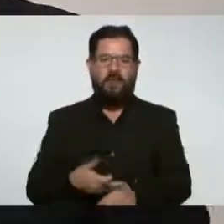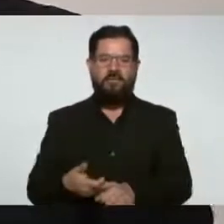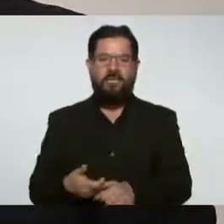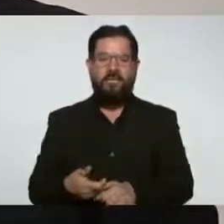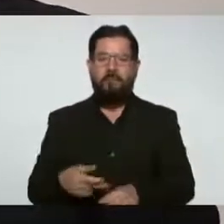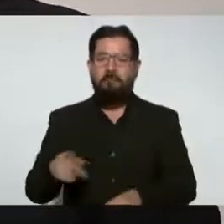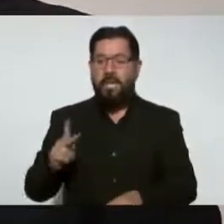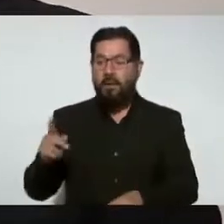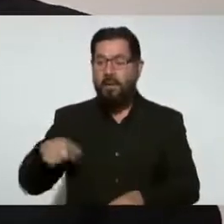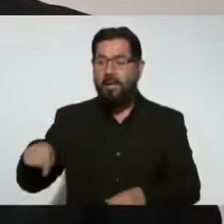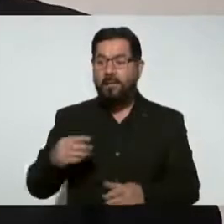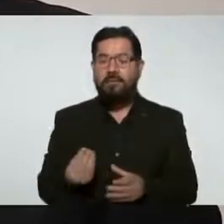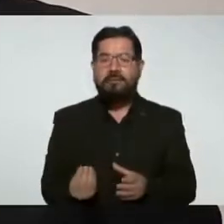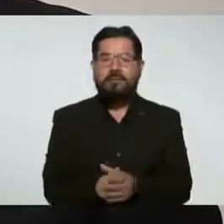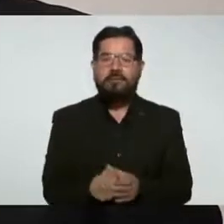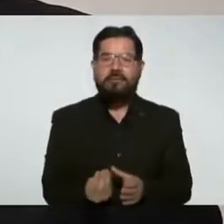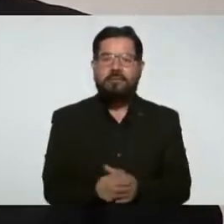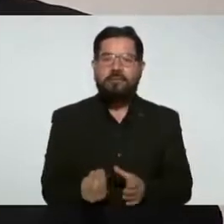secreto,